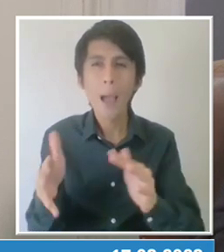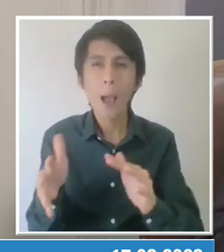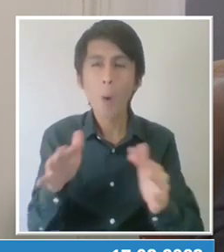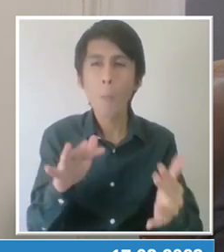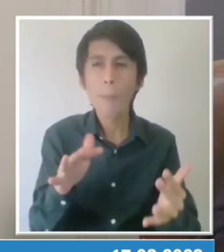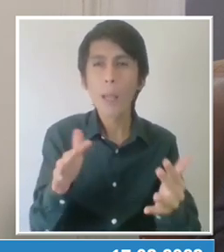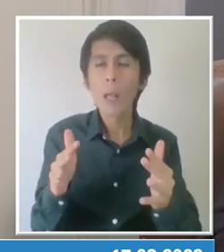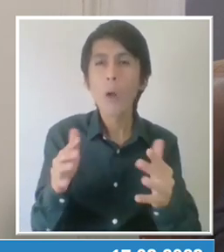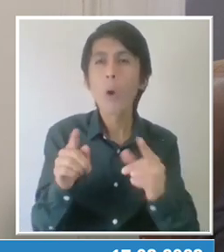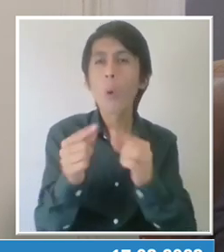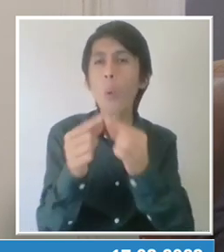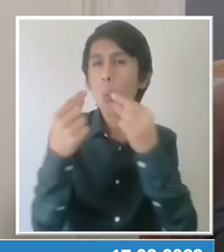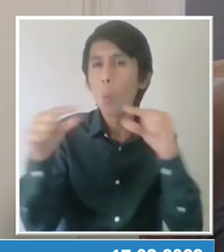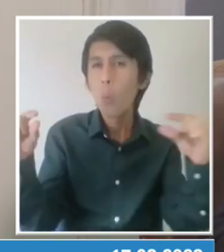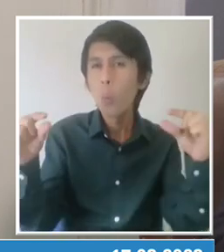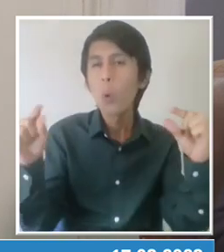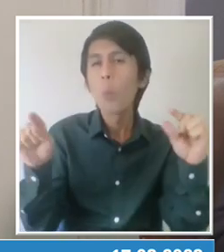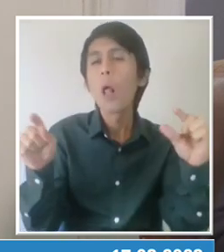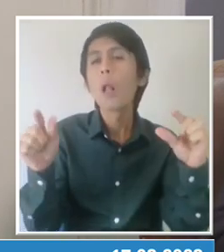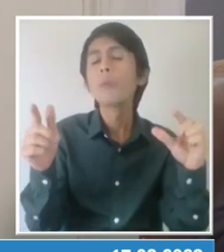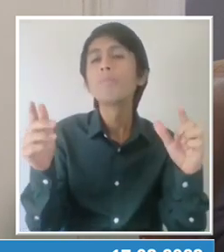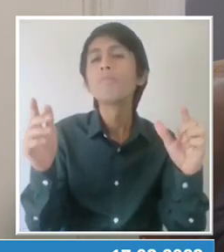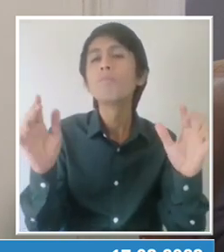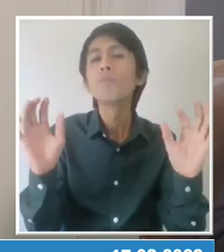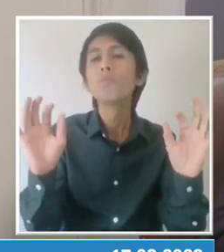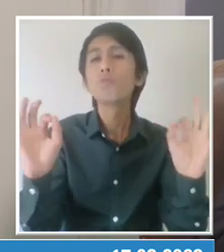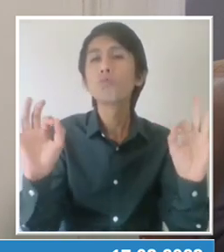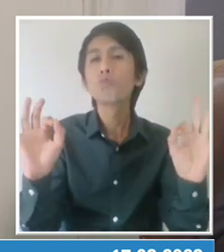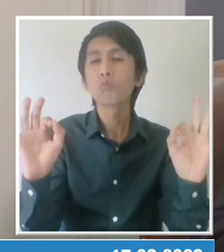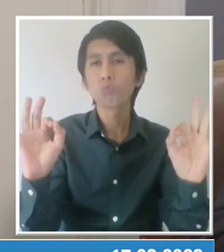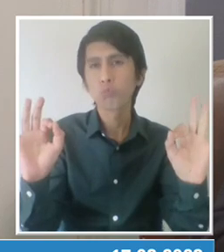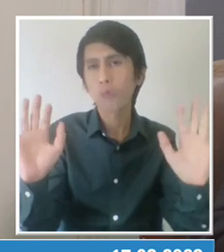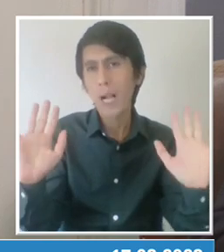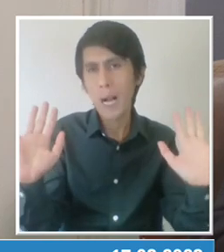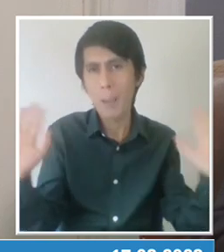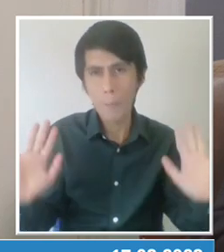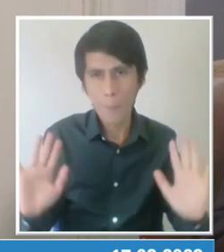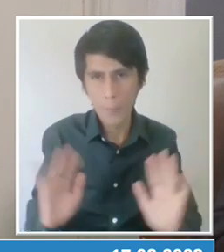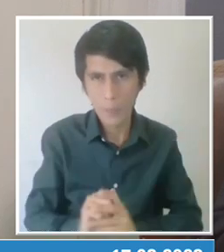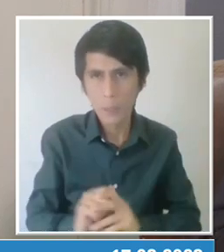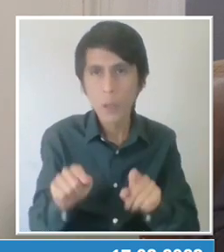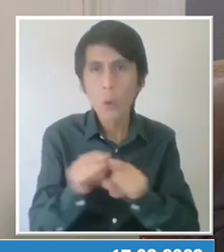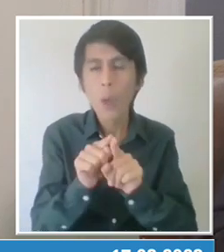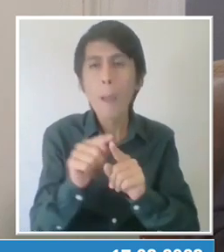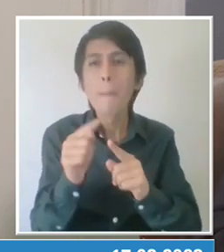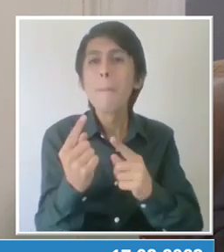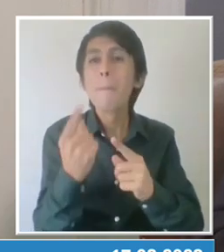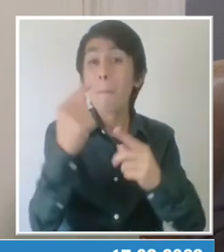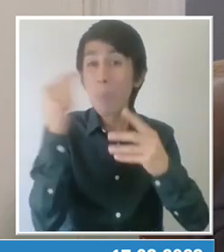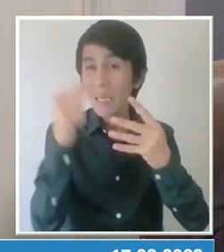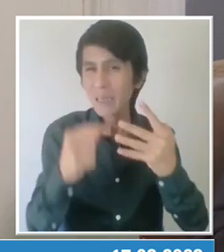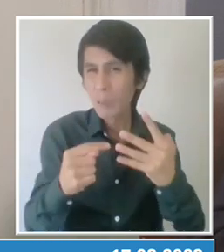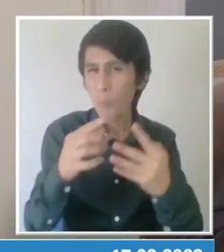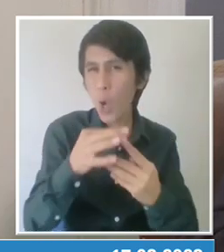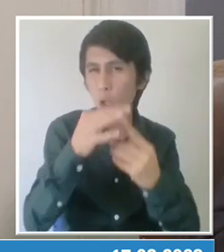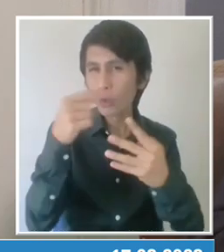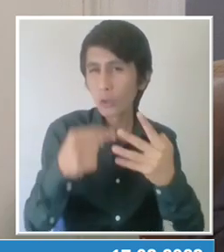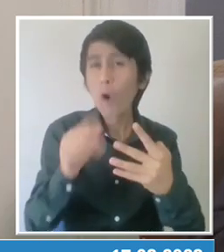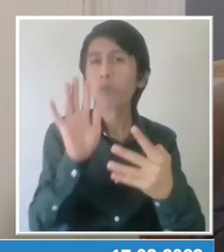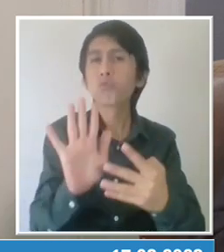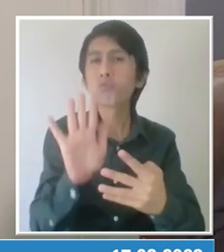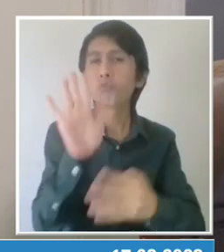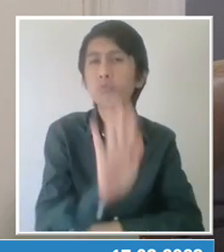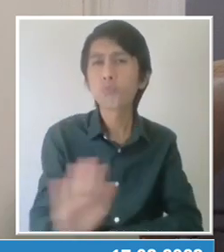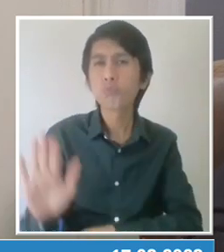enunciados escuetamente, con el objeto de que los principios se mantengan, se proyecten por muchos